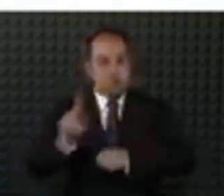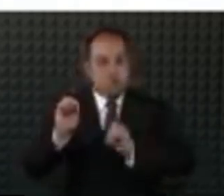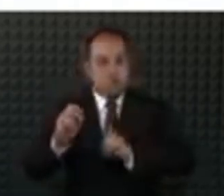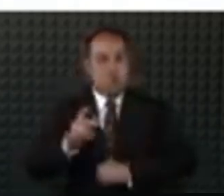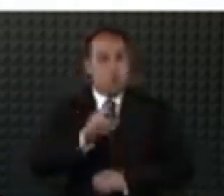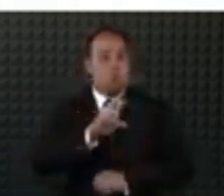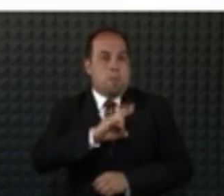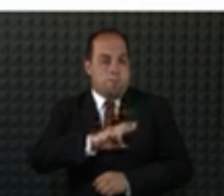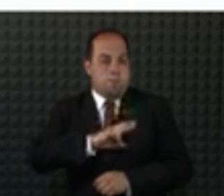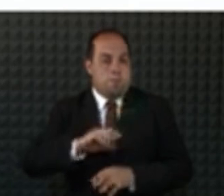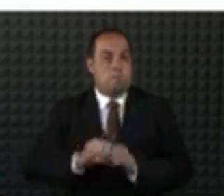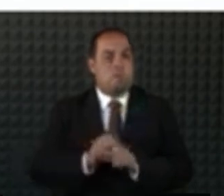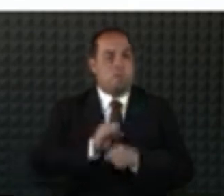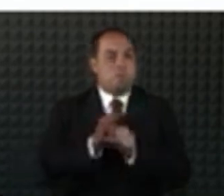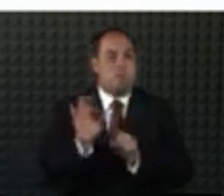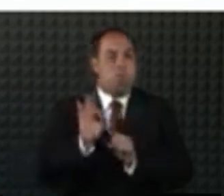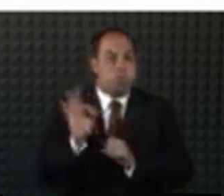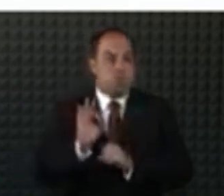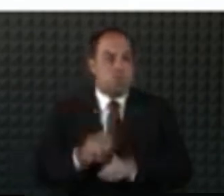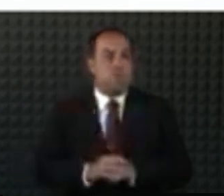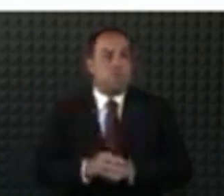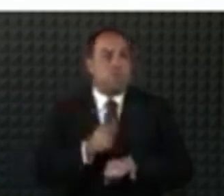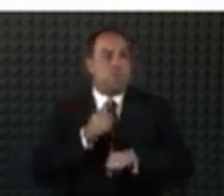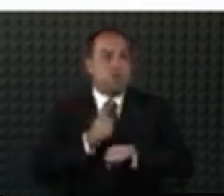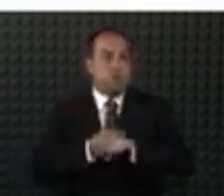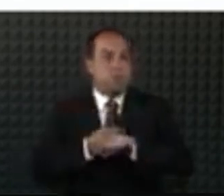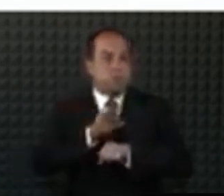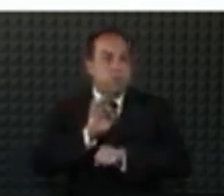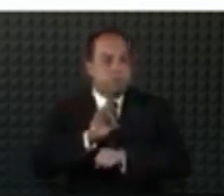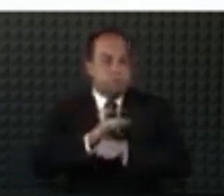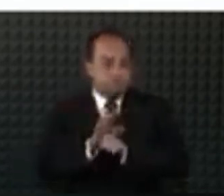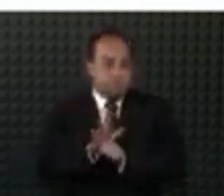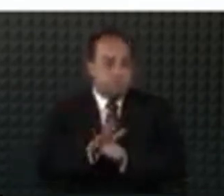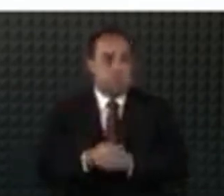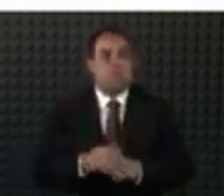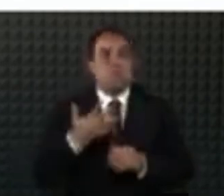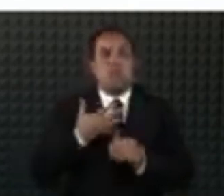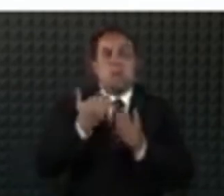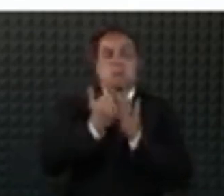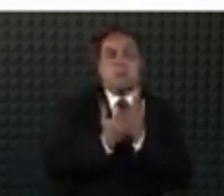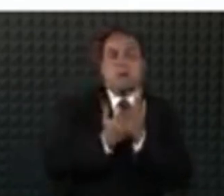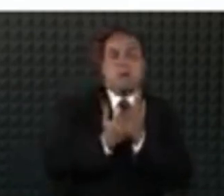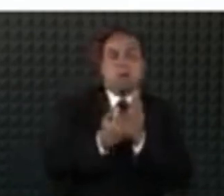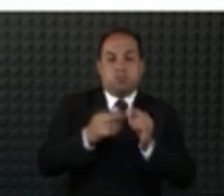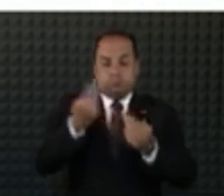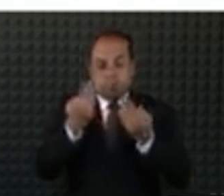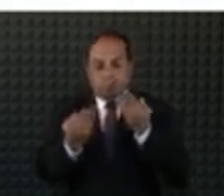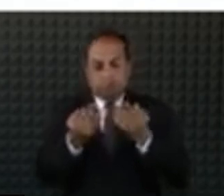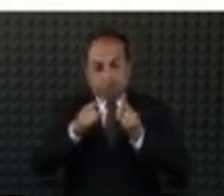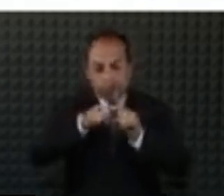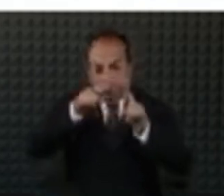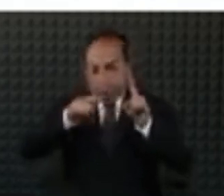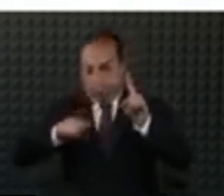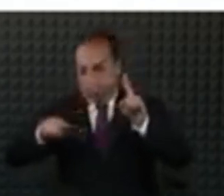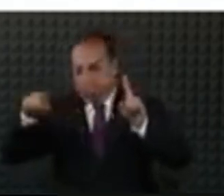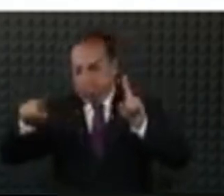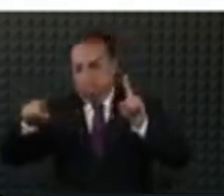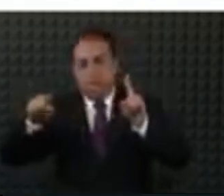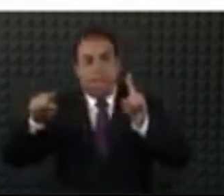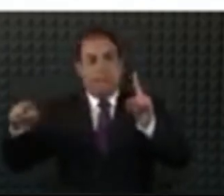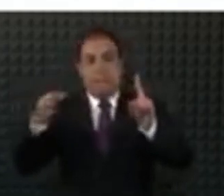COVID o sospecha del mismo. El pico de esta tercera ola fue mucho menor al de la segunda ola, como pueden ver aquí, fue prácticamente la